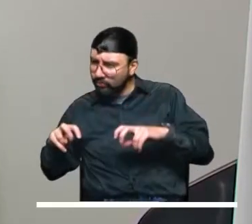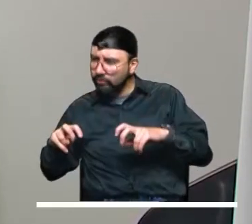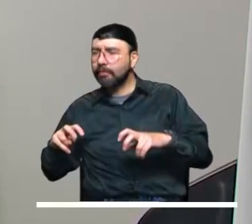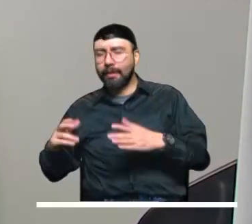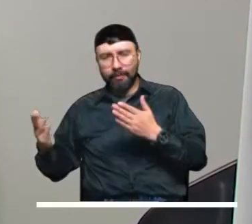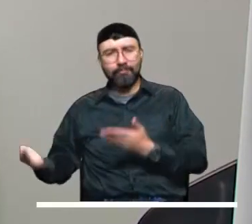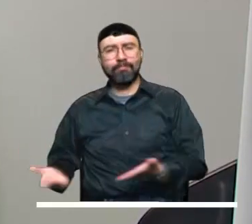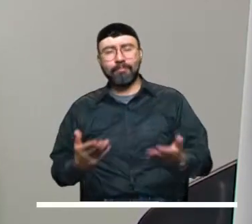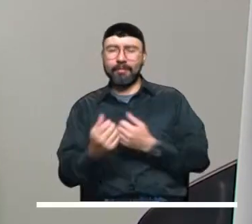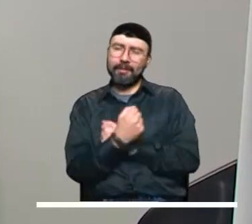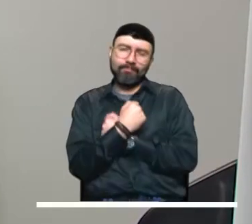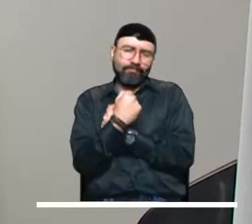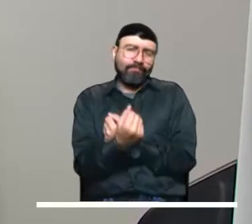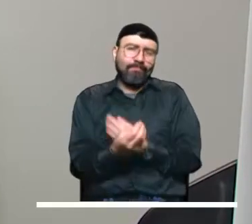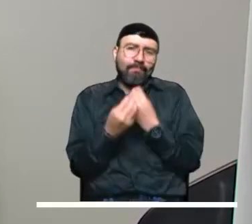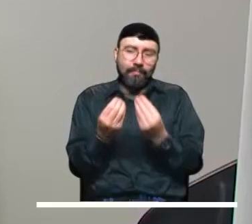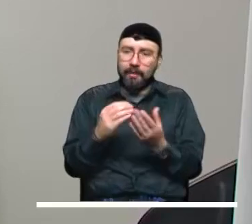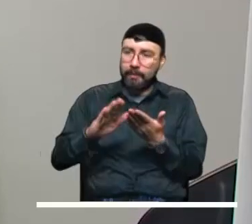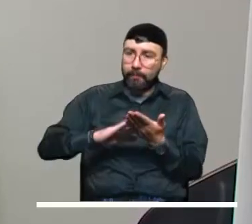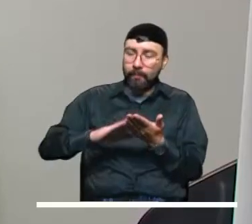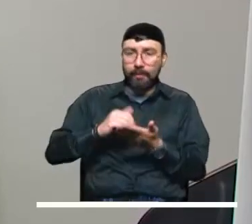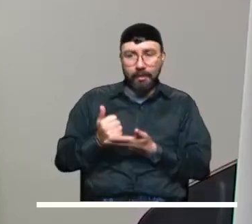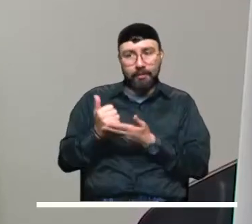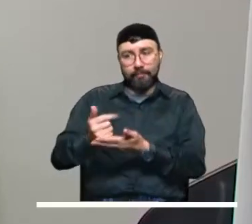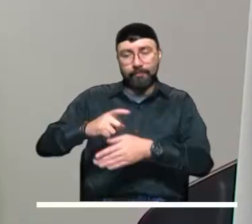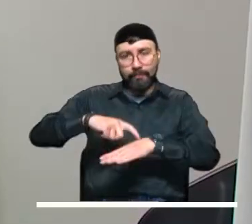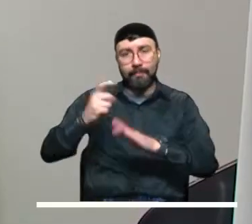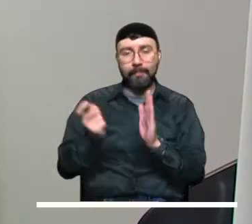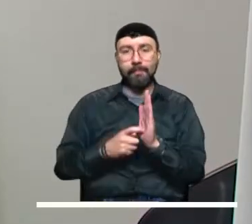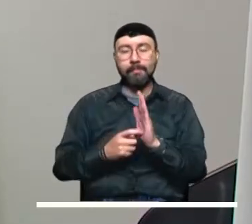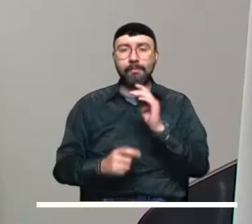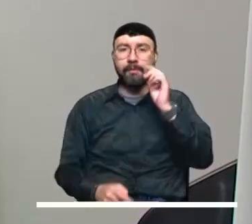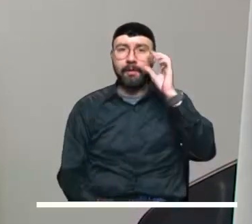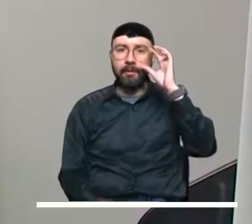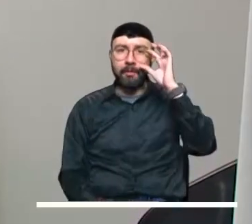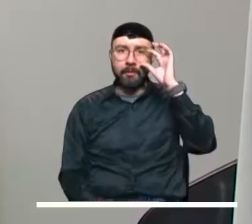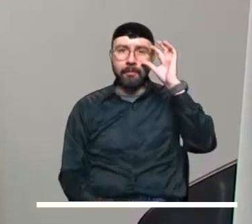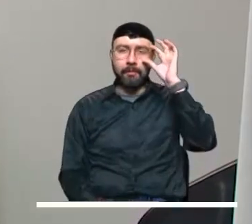con mucho amor y los vamos a tratar en su integridad.